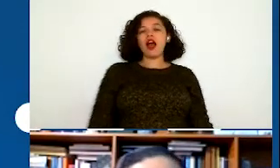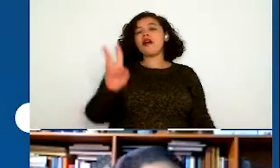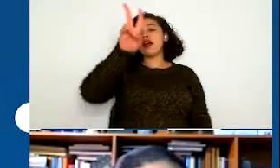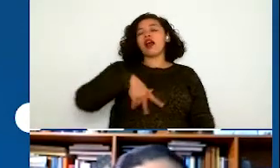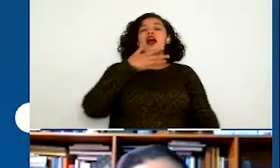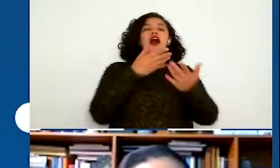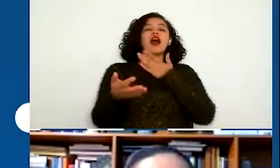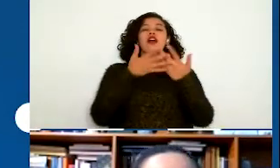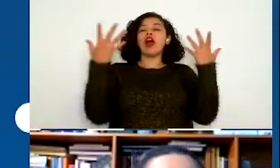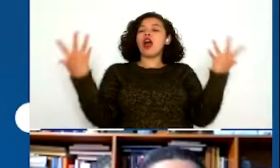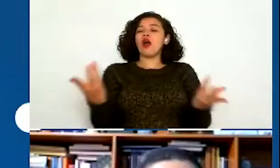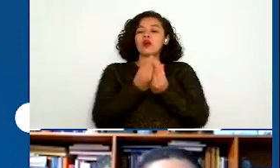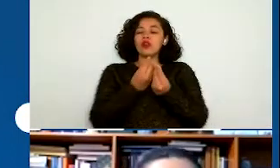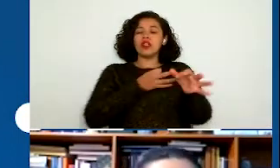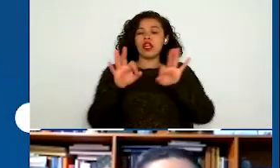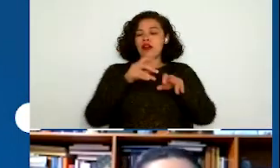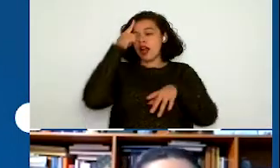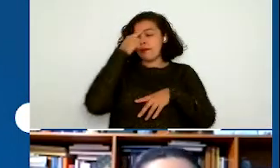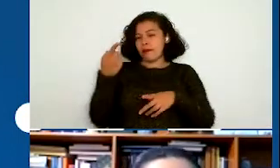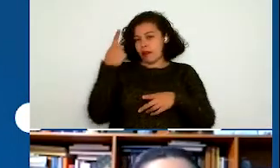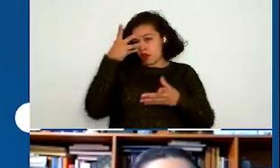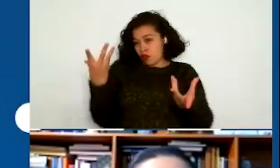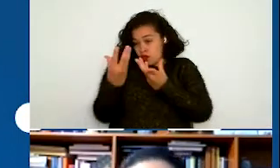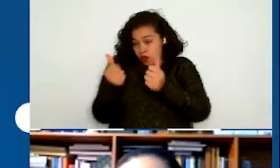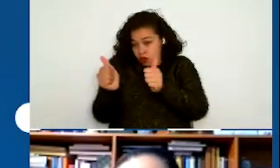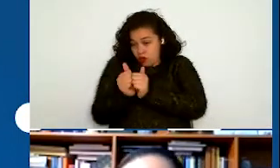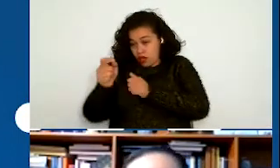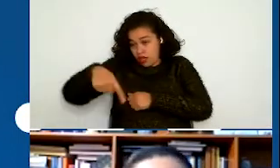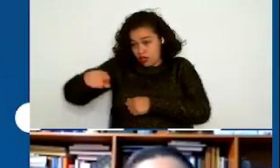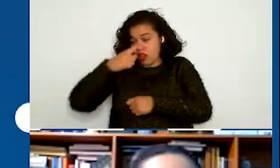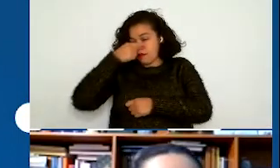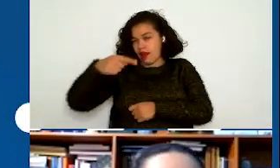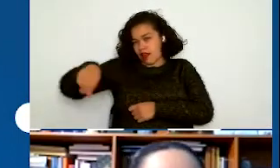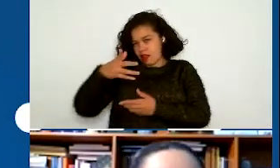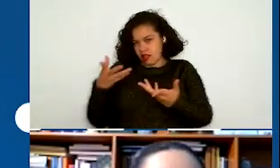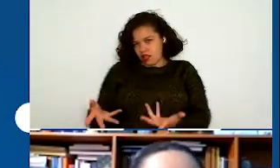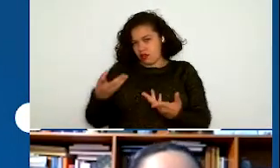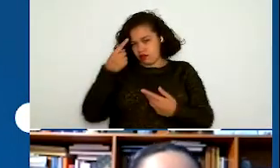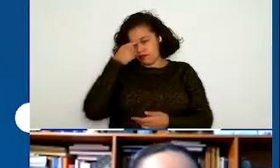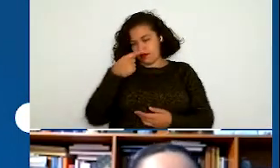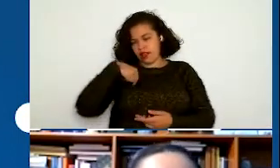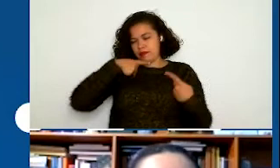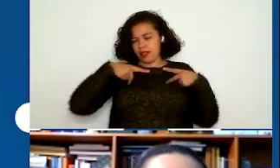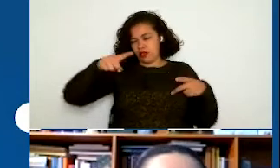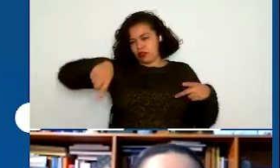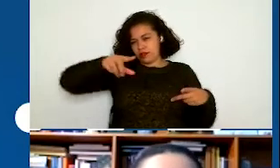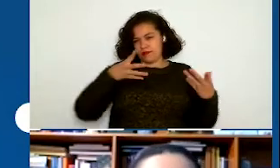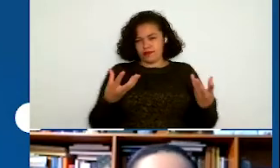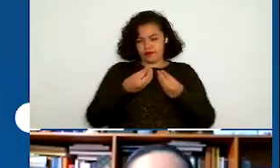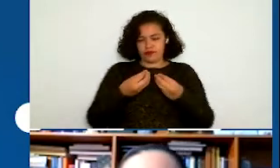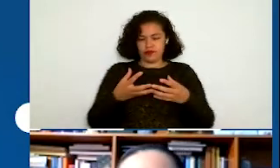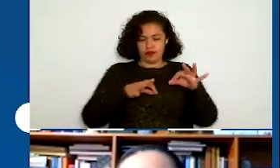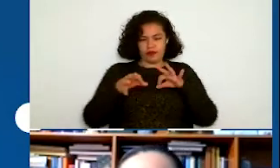con ellos y para ellos. Me refiero justo a las personas, ¿no? En